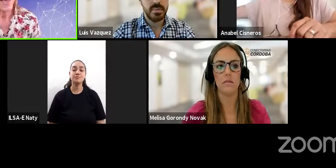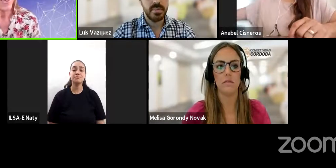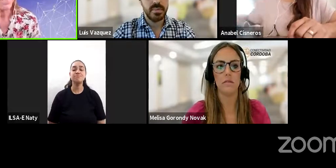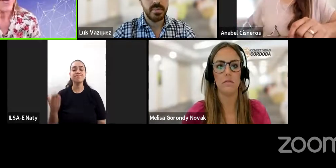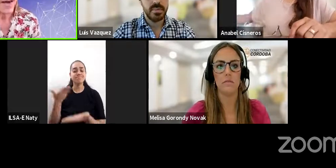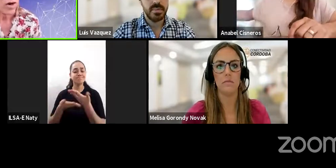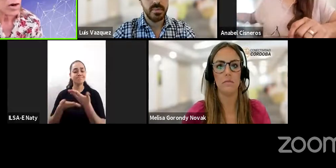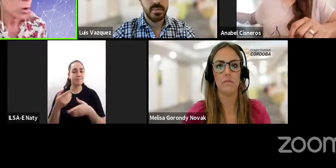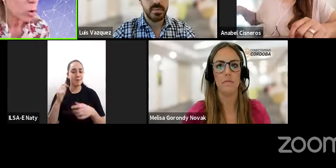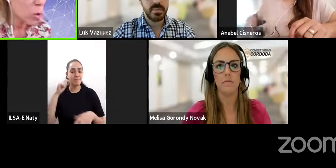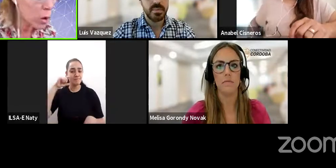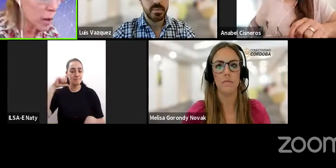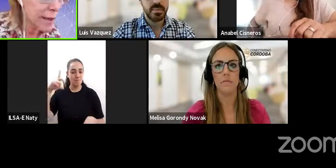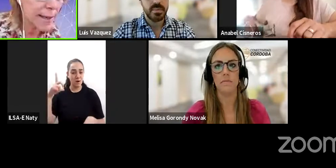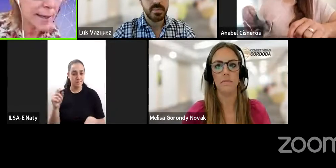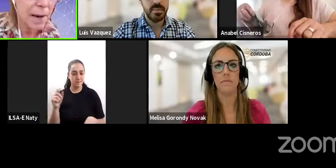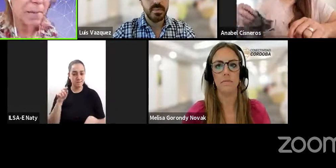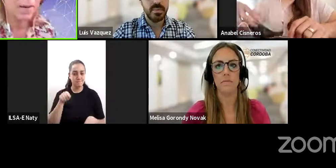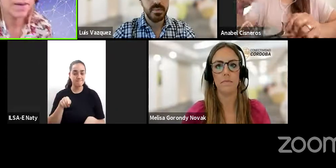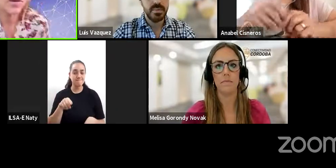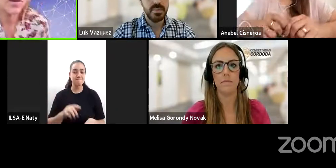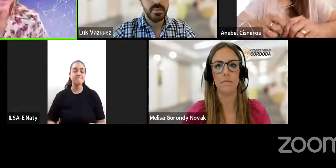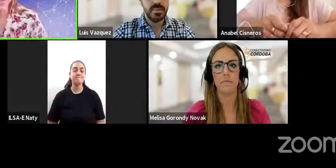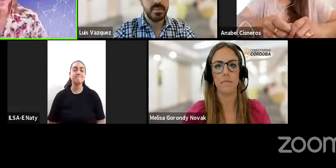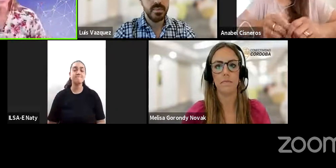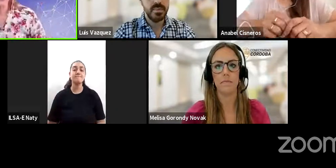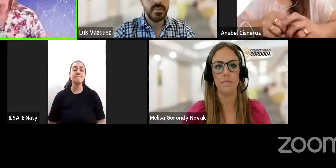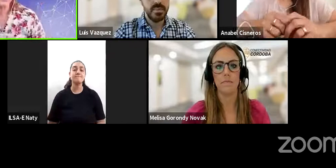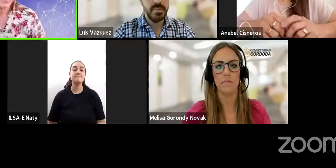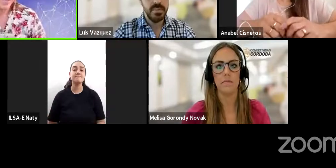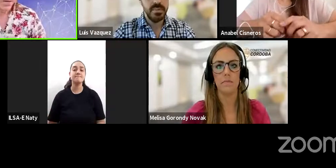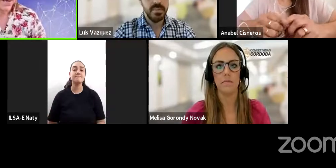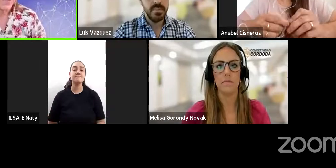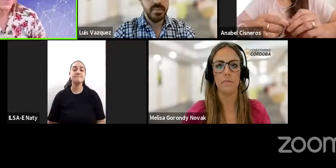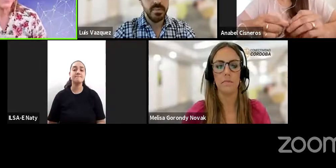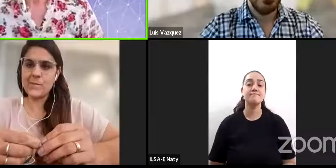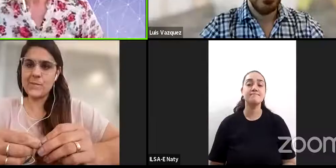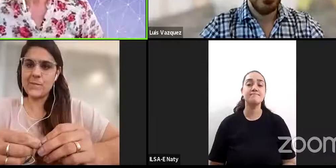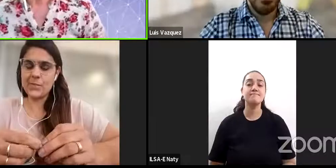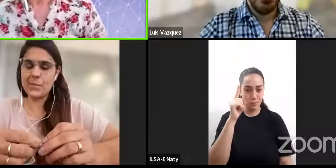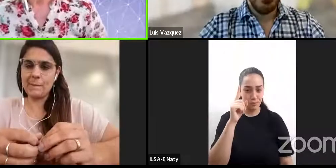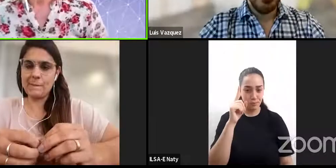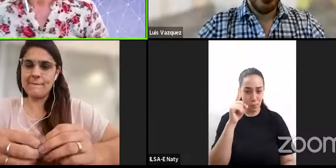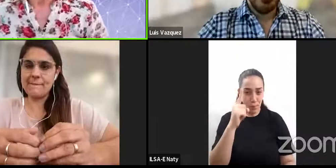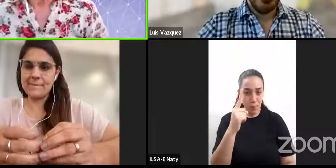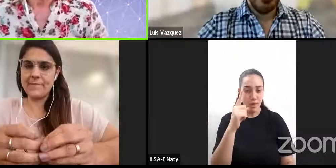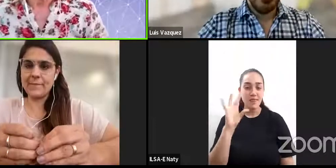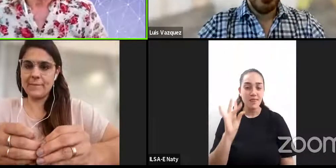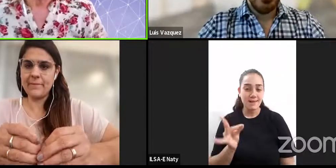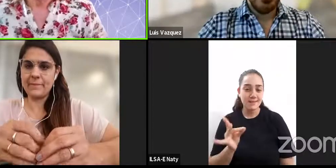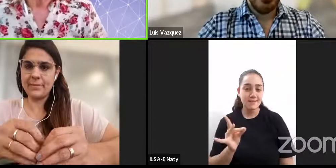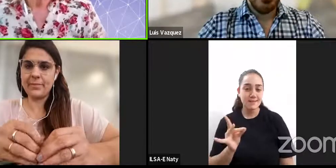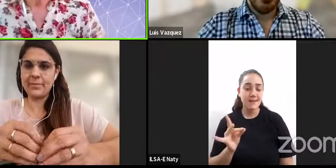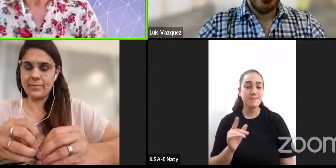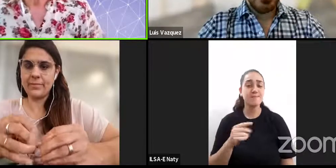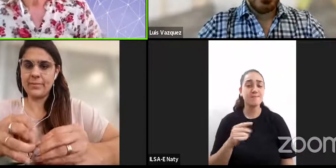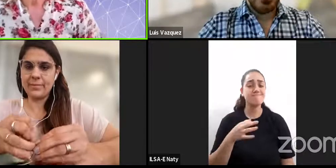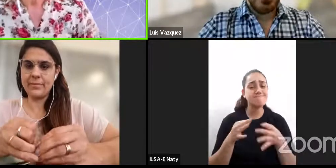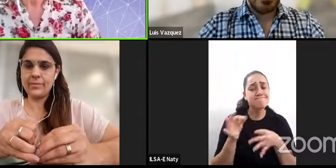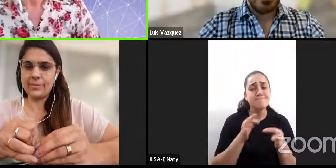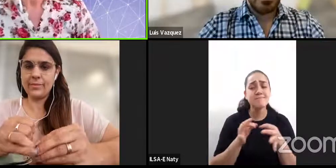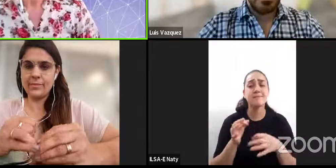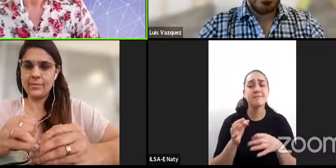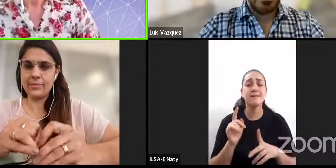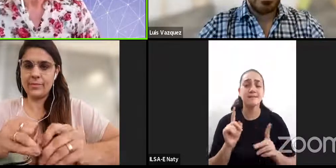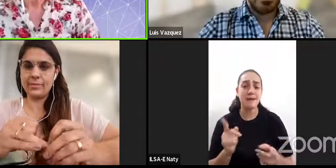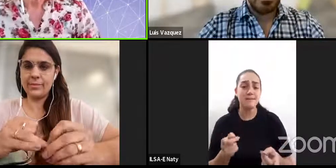agéndense el miércoles uno de diciembre vamos a tener una charla parecida de esta pero sobre ciberseguridad y ciberdelito